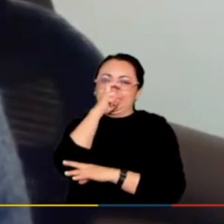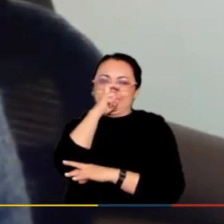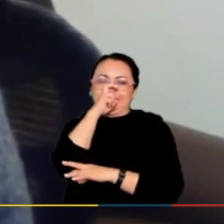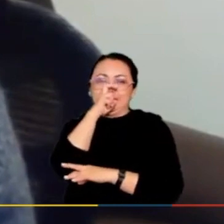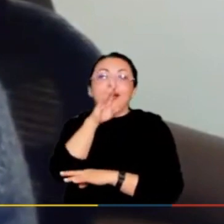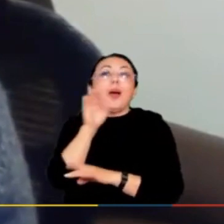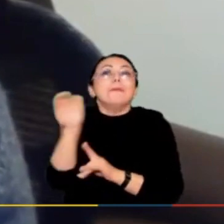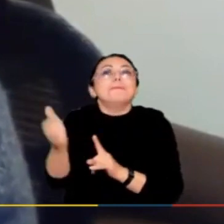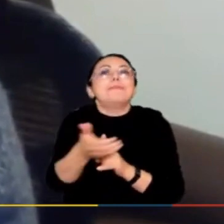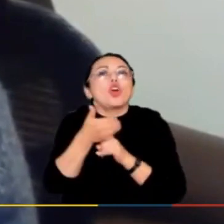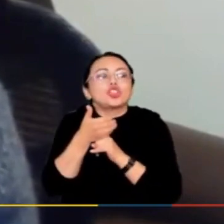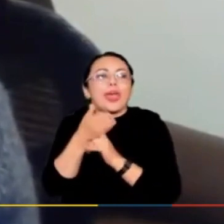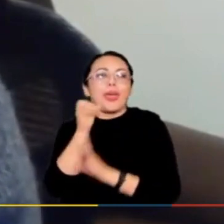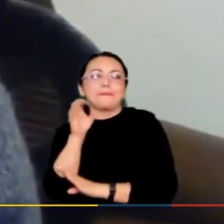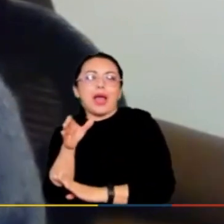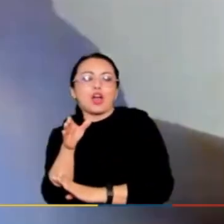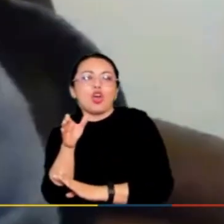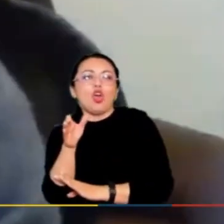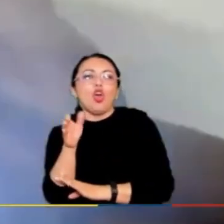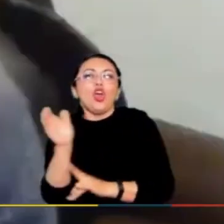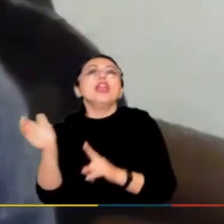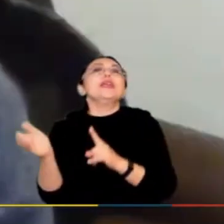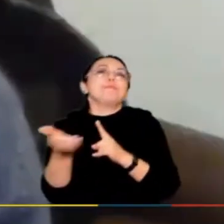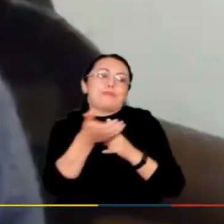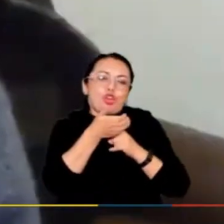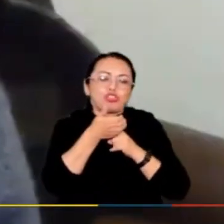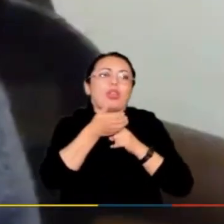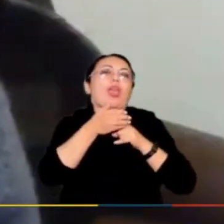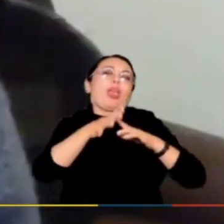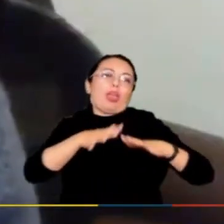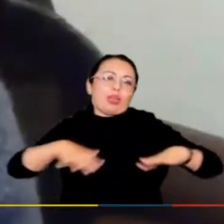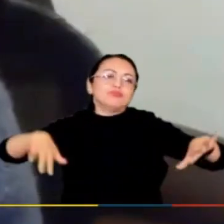tanto a la entidad financiera, pero en general, pues